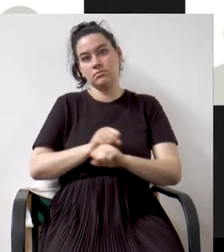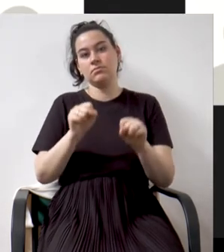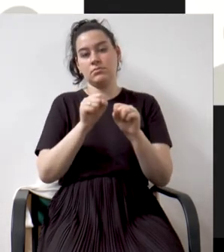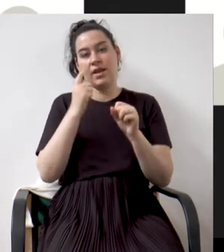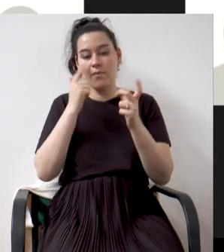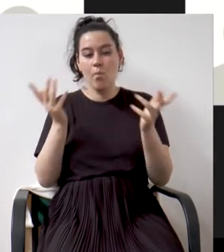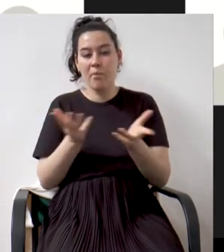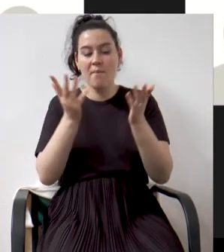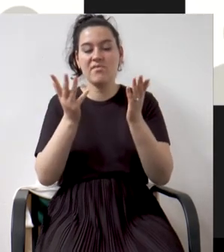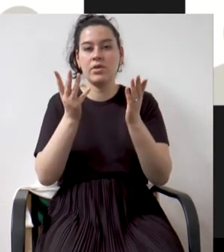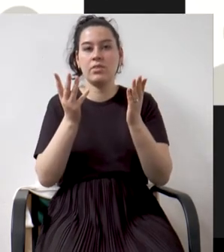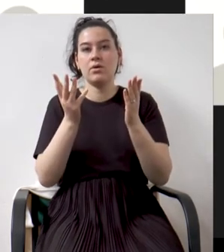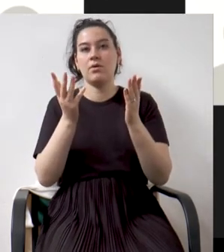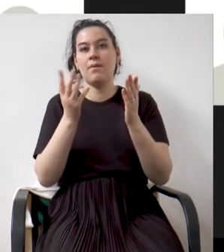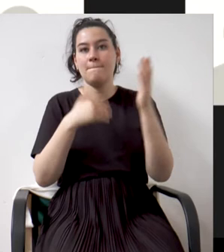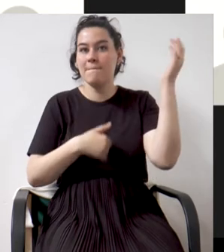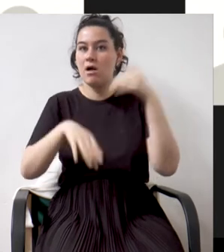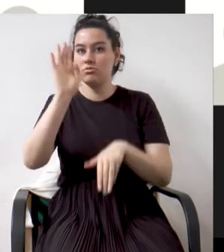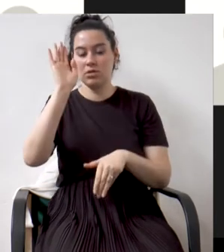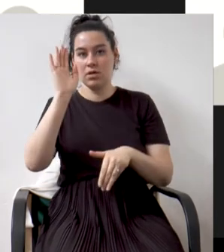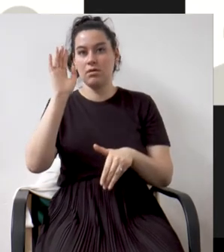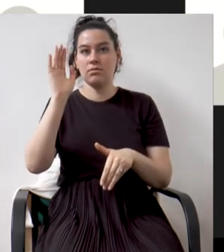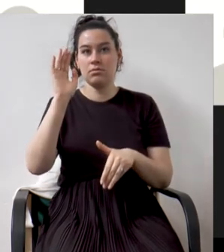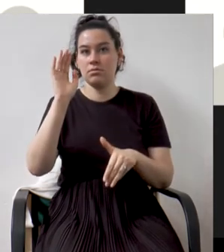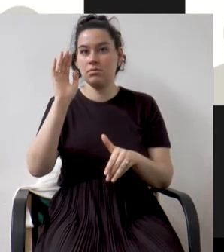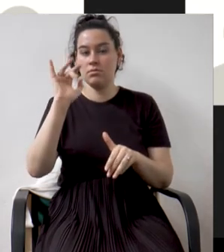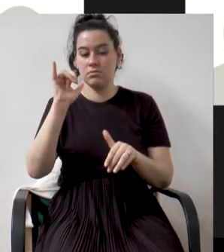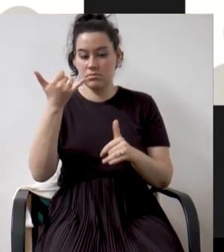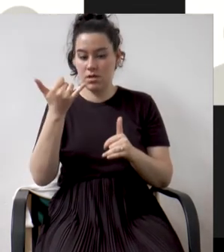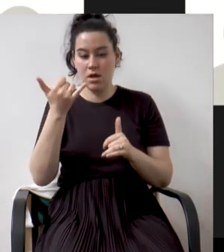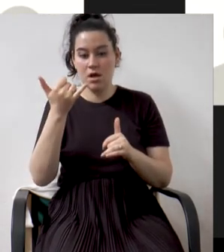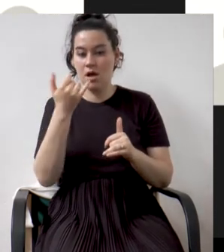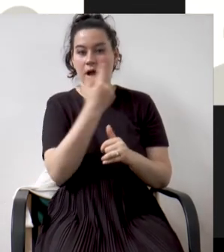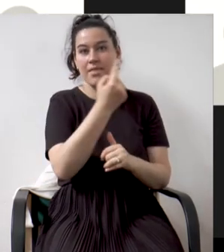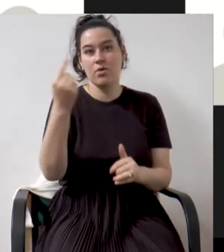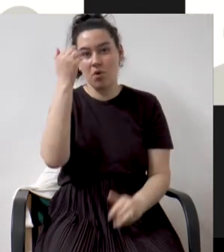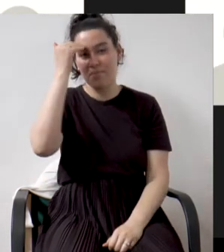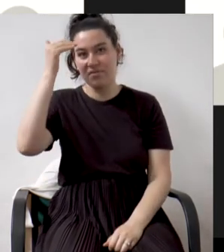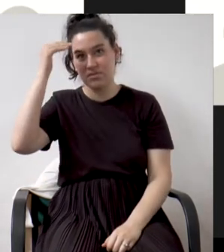promoviendo de que la mayoría, en realidad se convocaba que todos los docentes del CURE